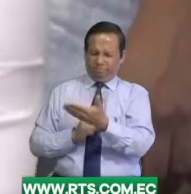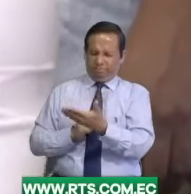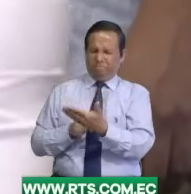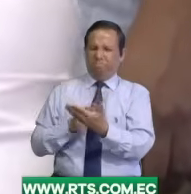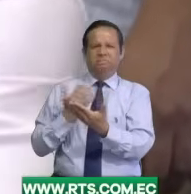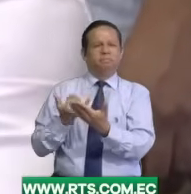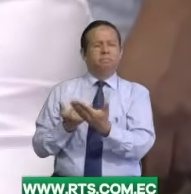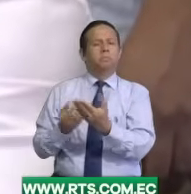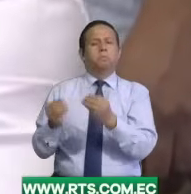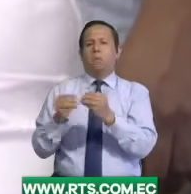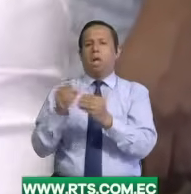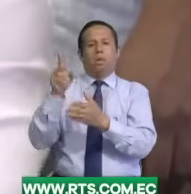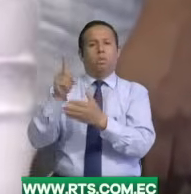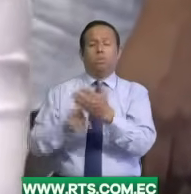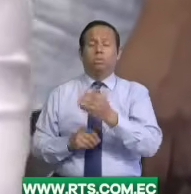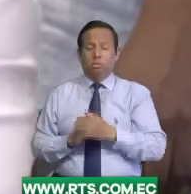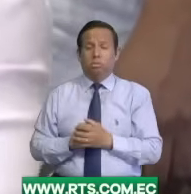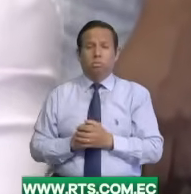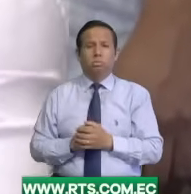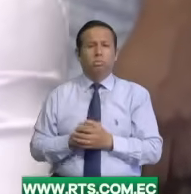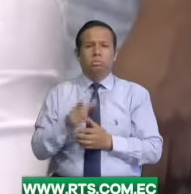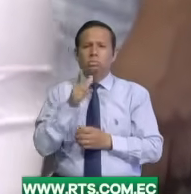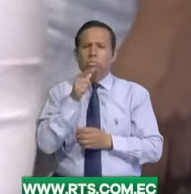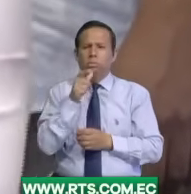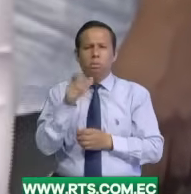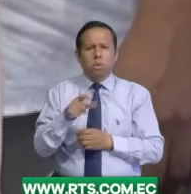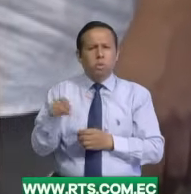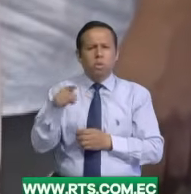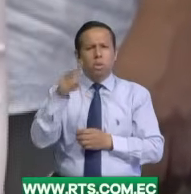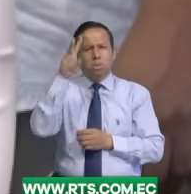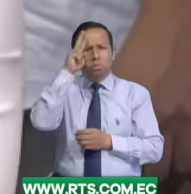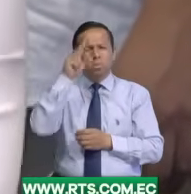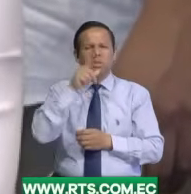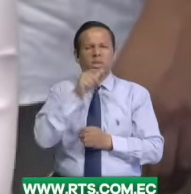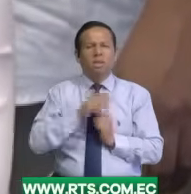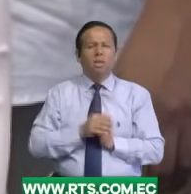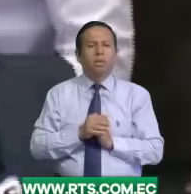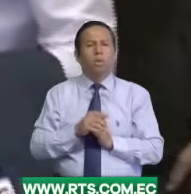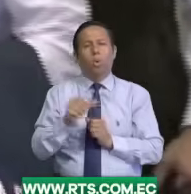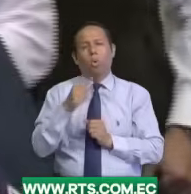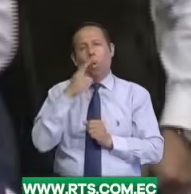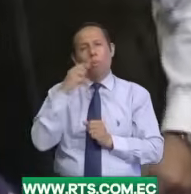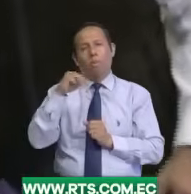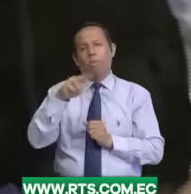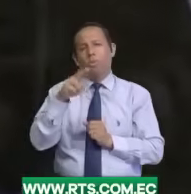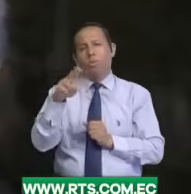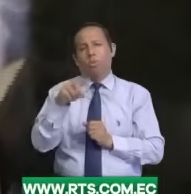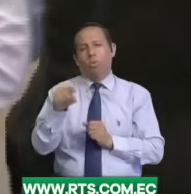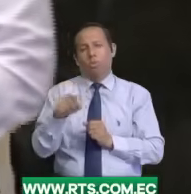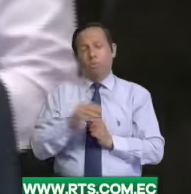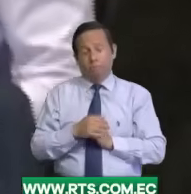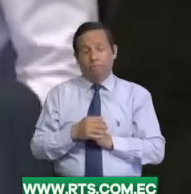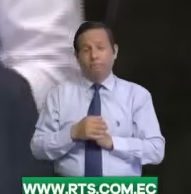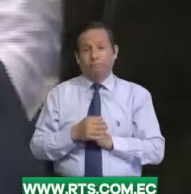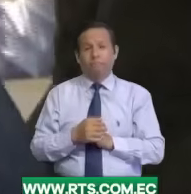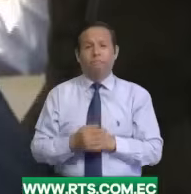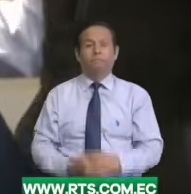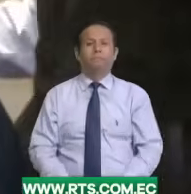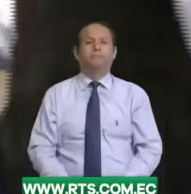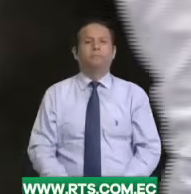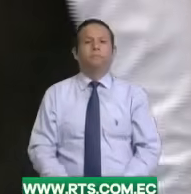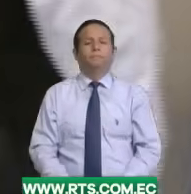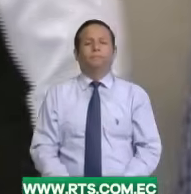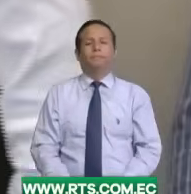persona ahí que o que no tiene intereses ocultos o que tiene dos de frente fue Muñoz. Informó Héctor